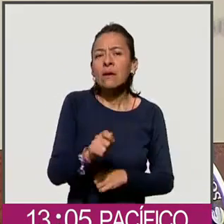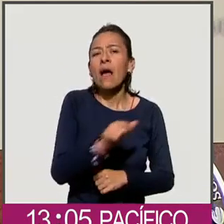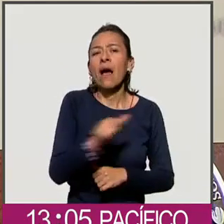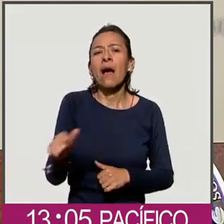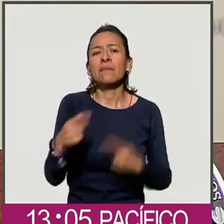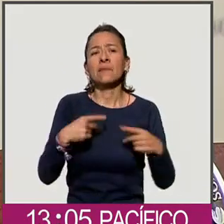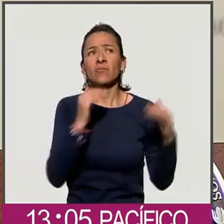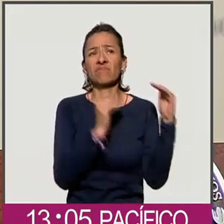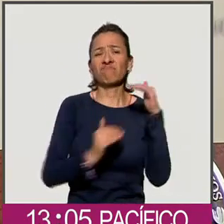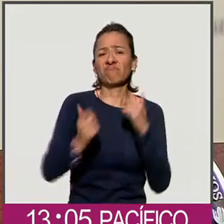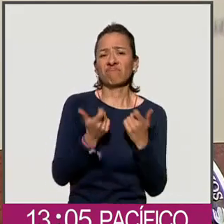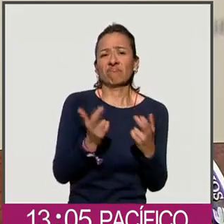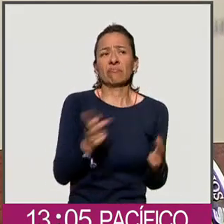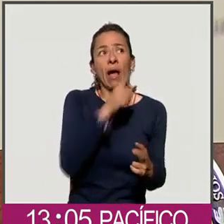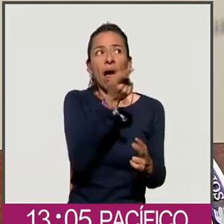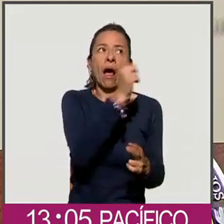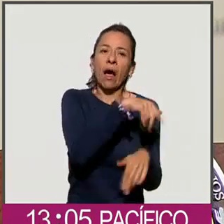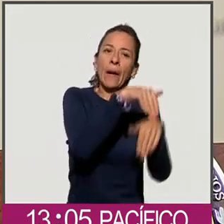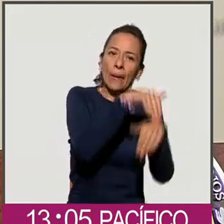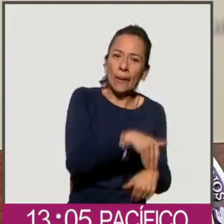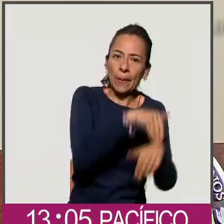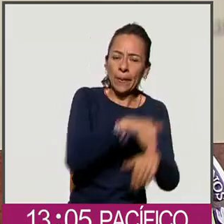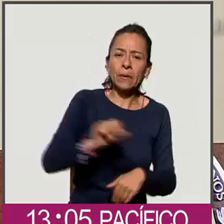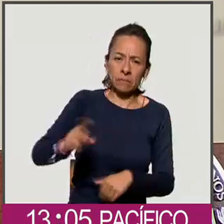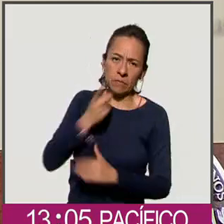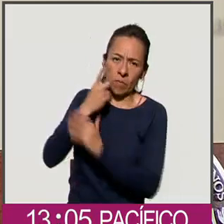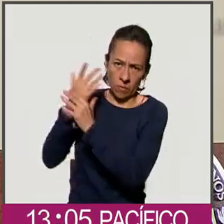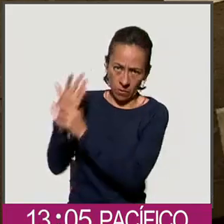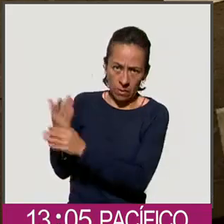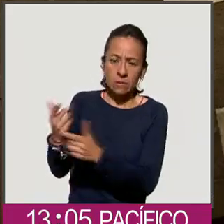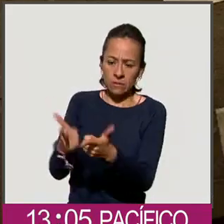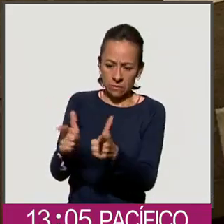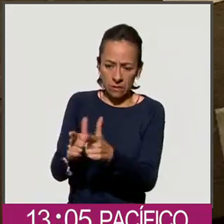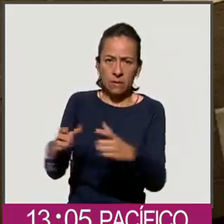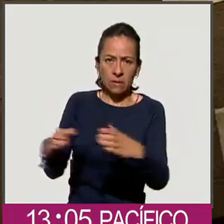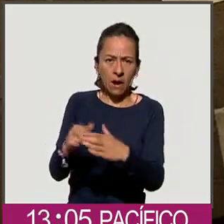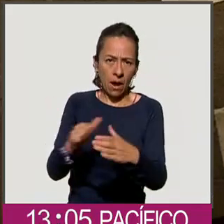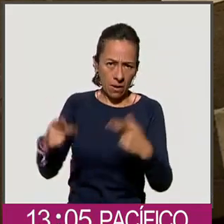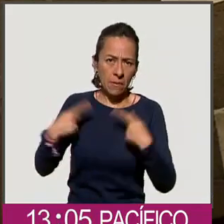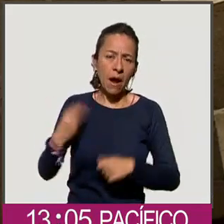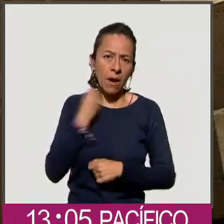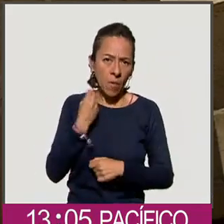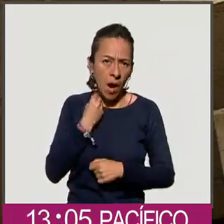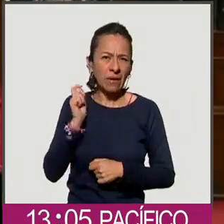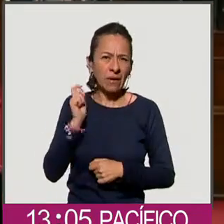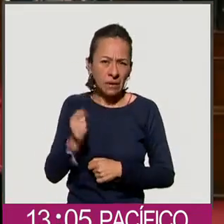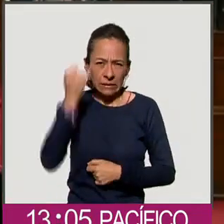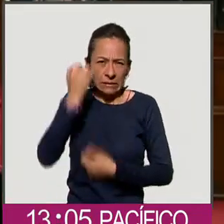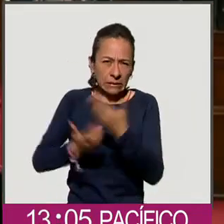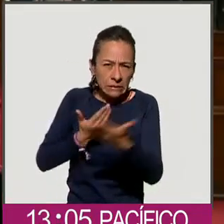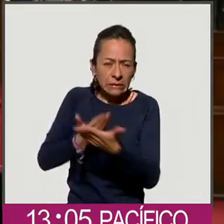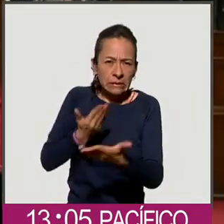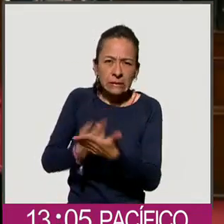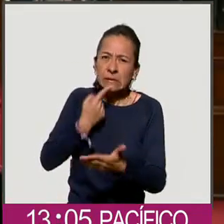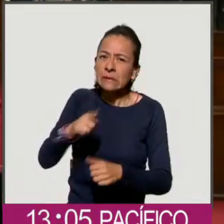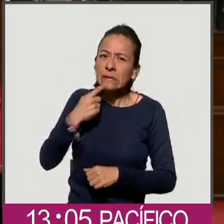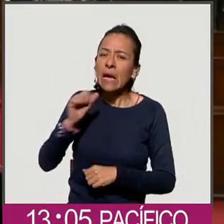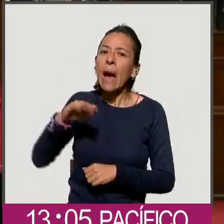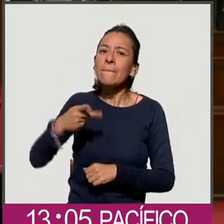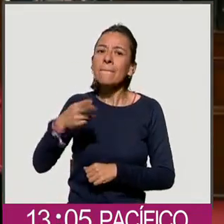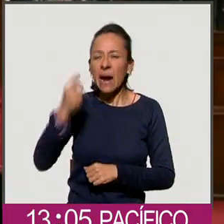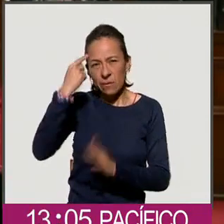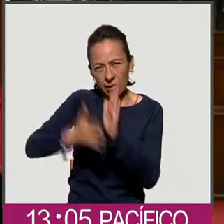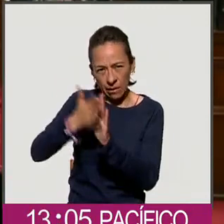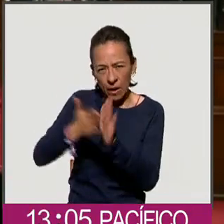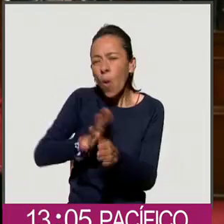potentados. Reveló que hay un grupo de abogados que han promovido amparos contra las obras de infraestructura de esta administración, como el Tren